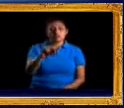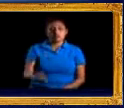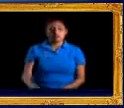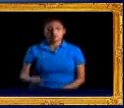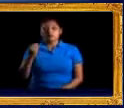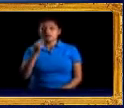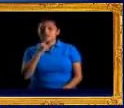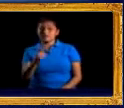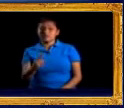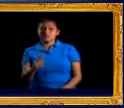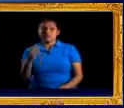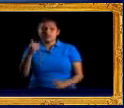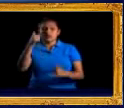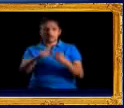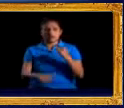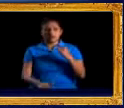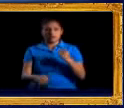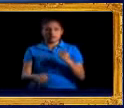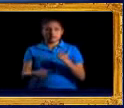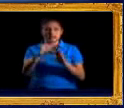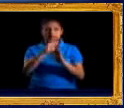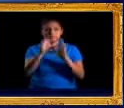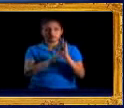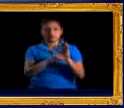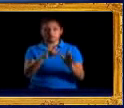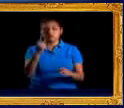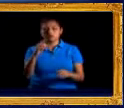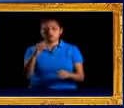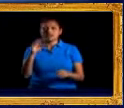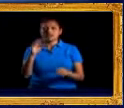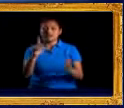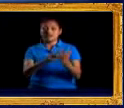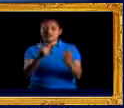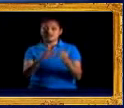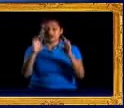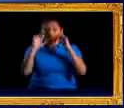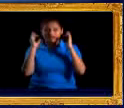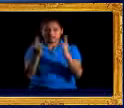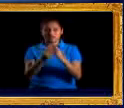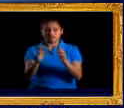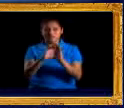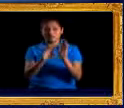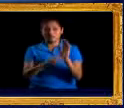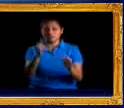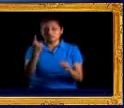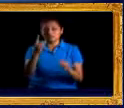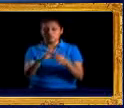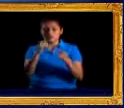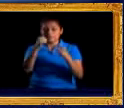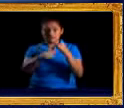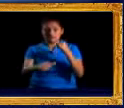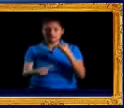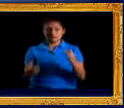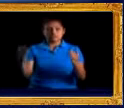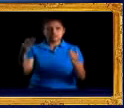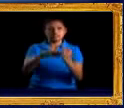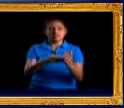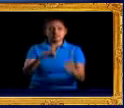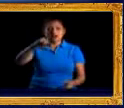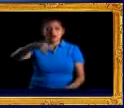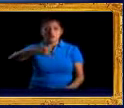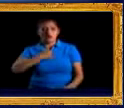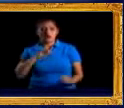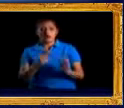dice Apocalipsis, que sabemos que es el libro de revelación. En el capítulo 1 de Apocalipsis llevan a Juan